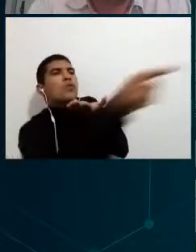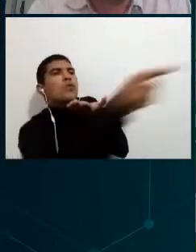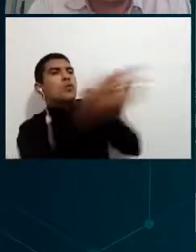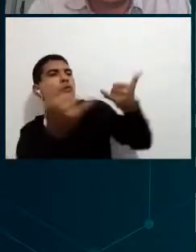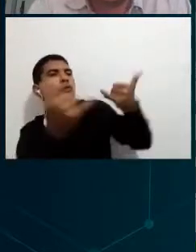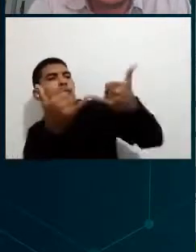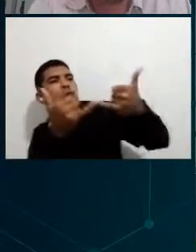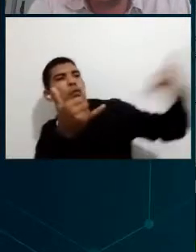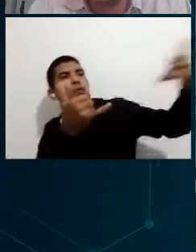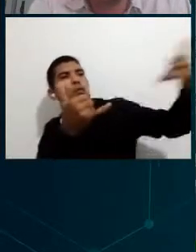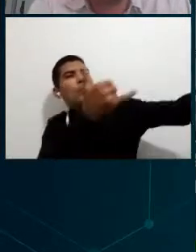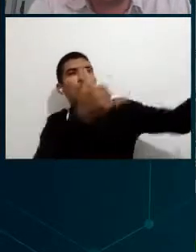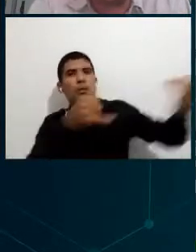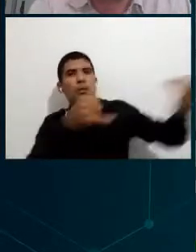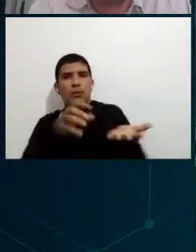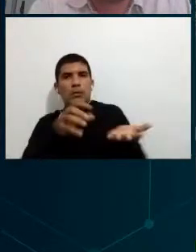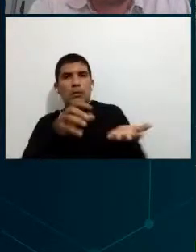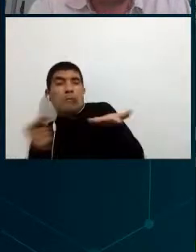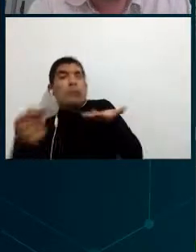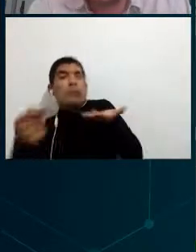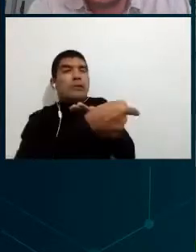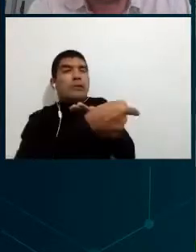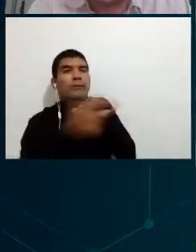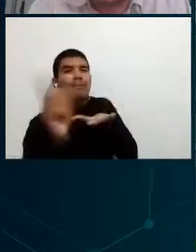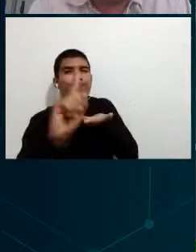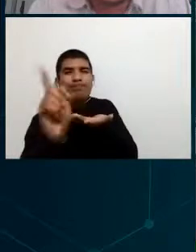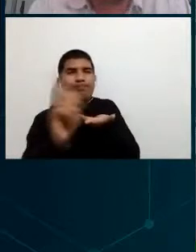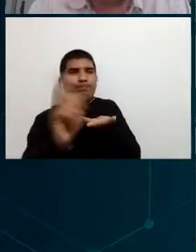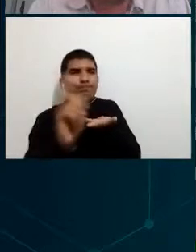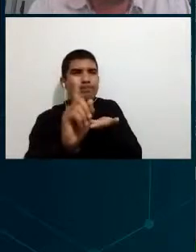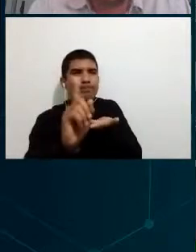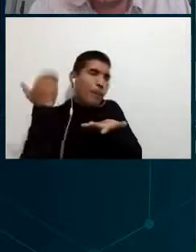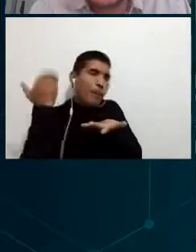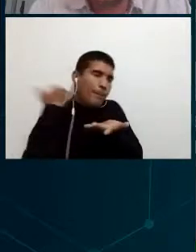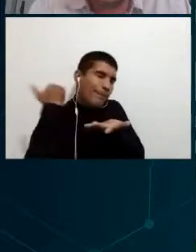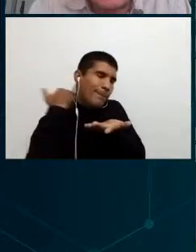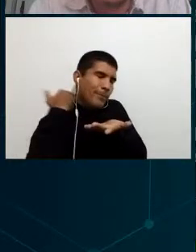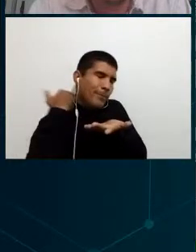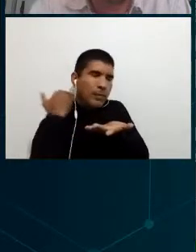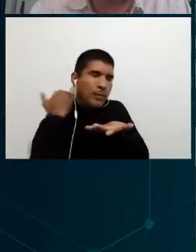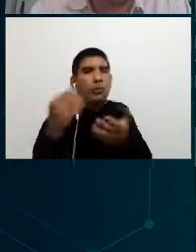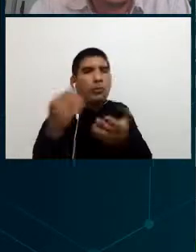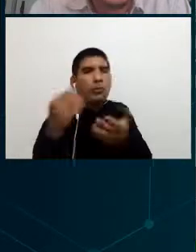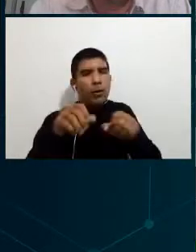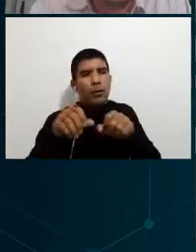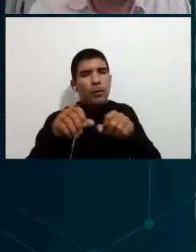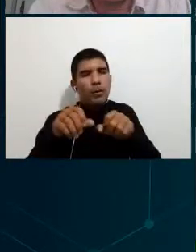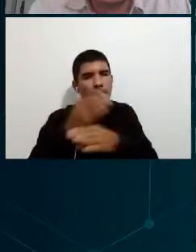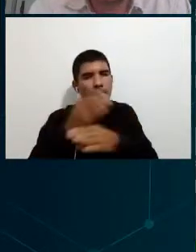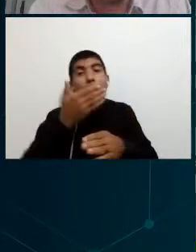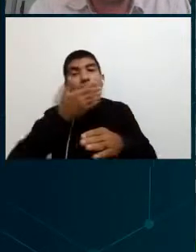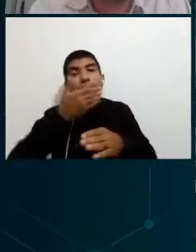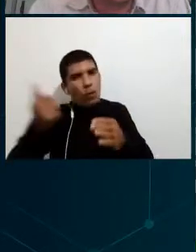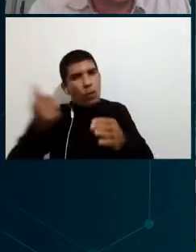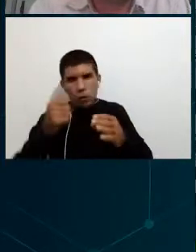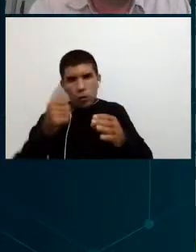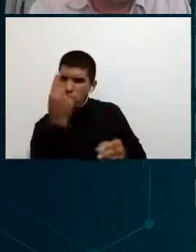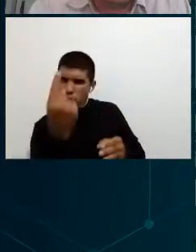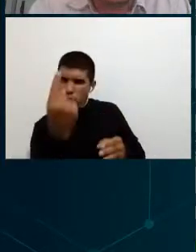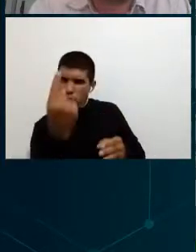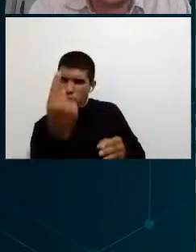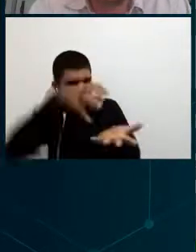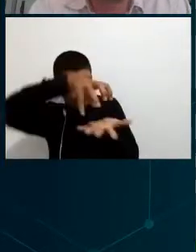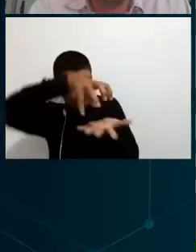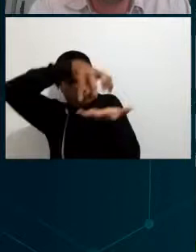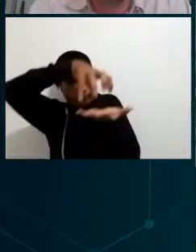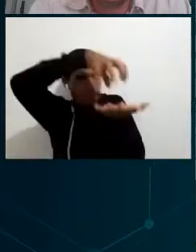y las pruebas que hicimos nos llevaban a validar de que esa tecnología es confiable para utilizarlos como medios